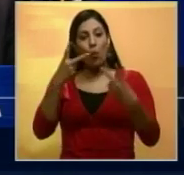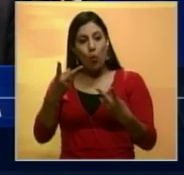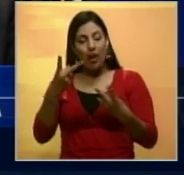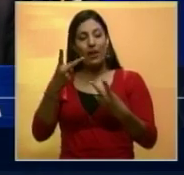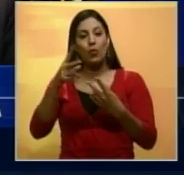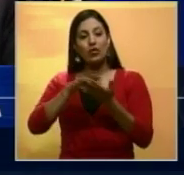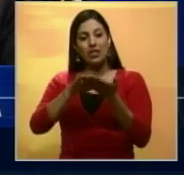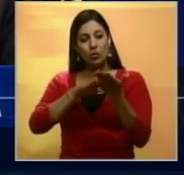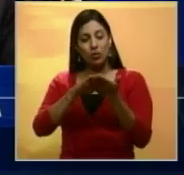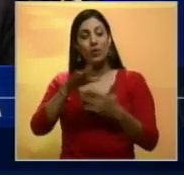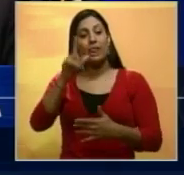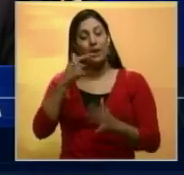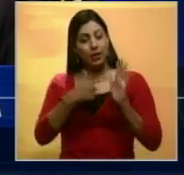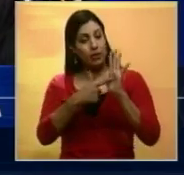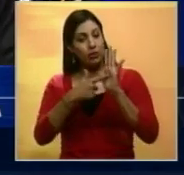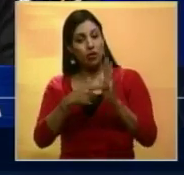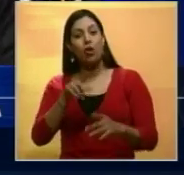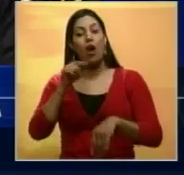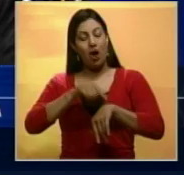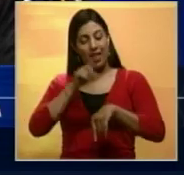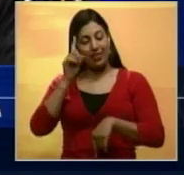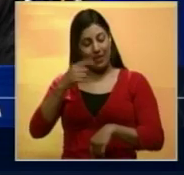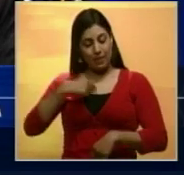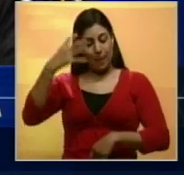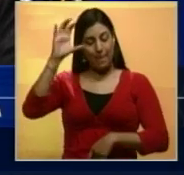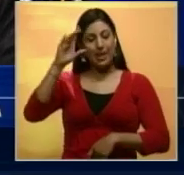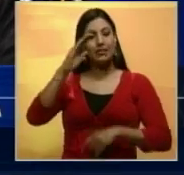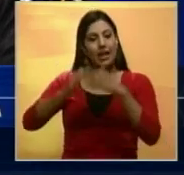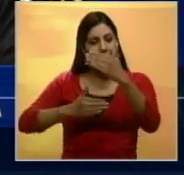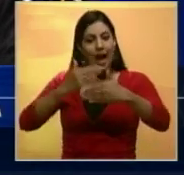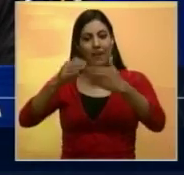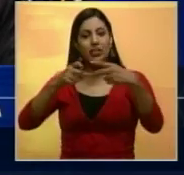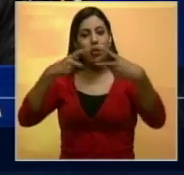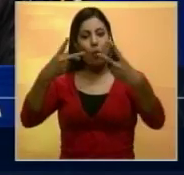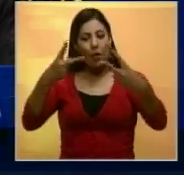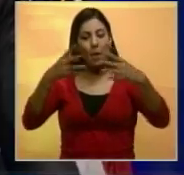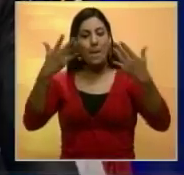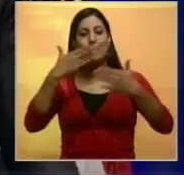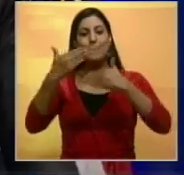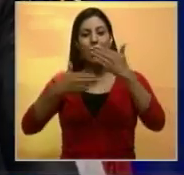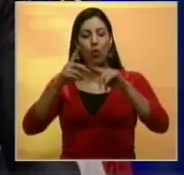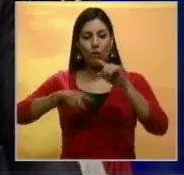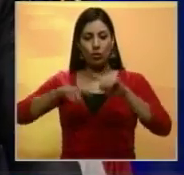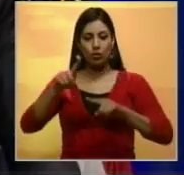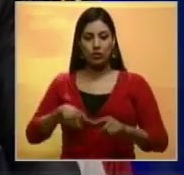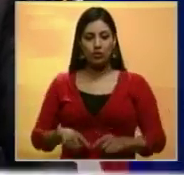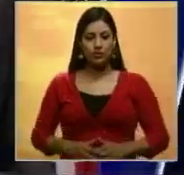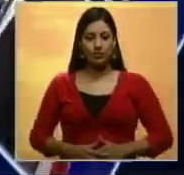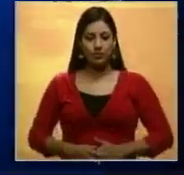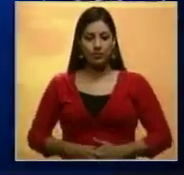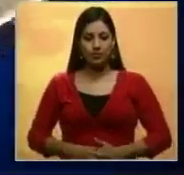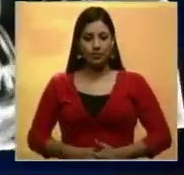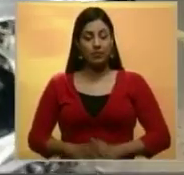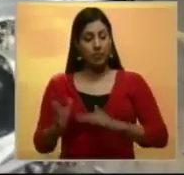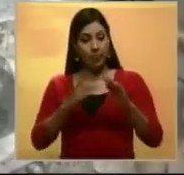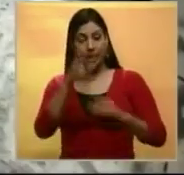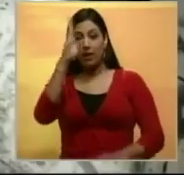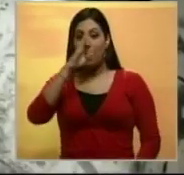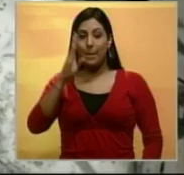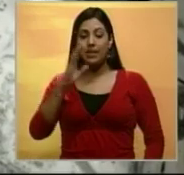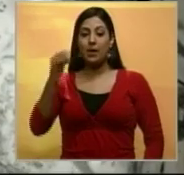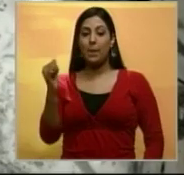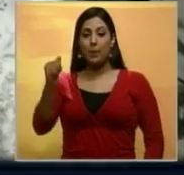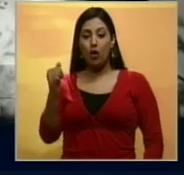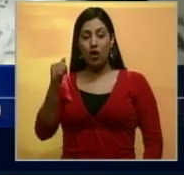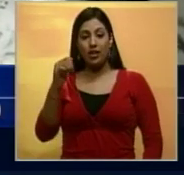la situación. Resaltó que es hora de que su país avance hacia más grandes y mejores cosas. En Brasil, la